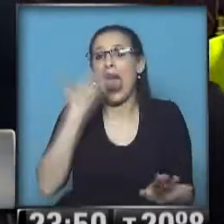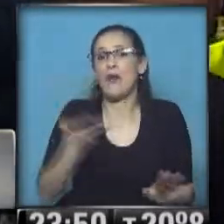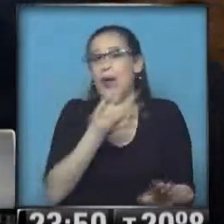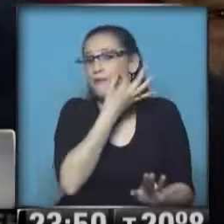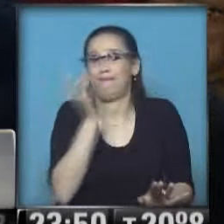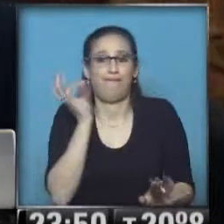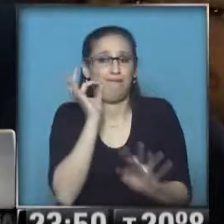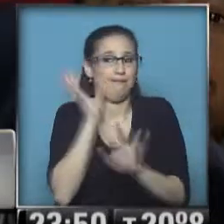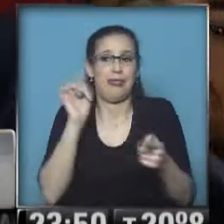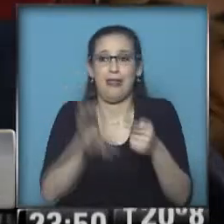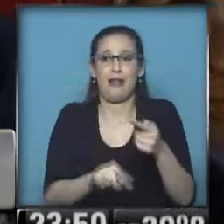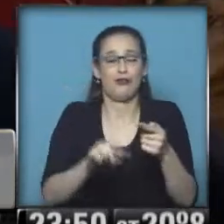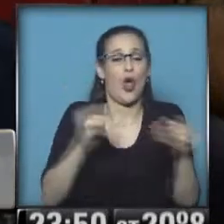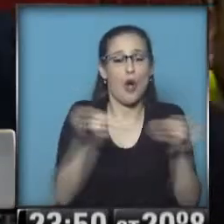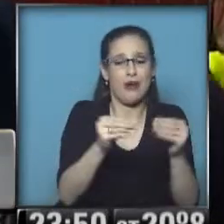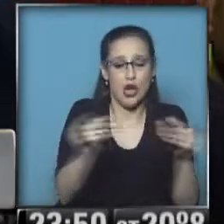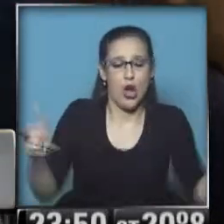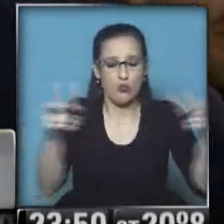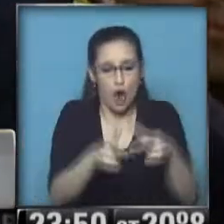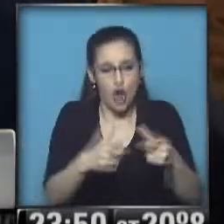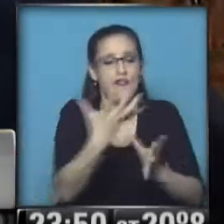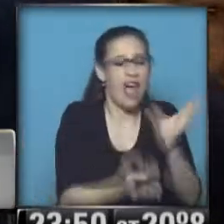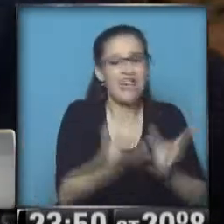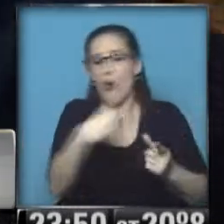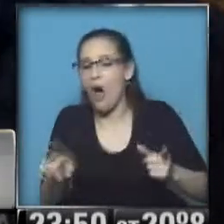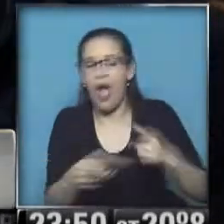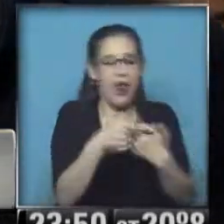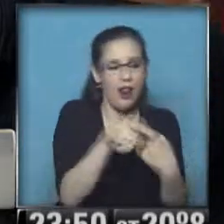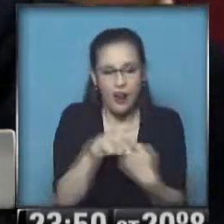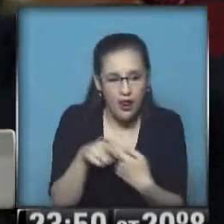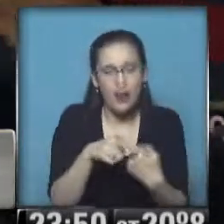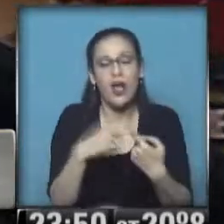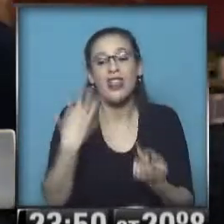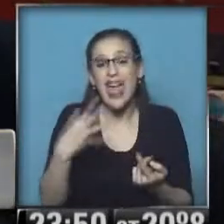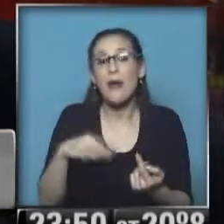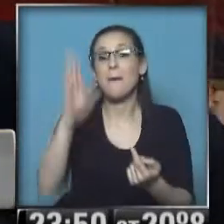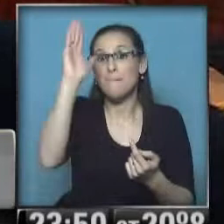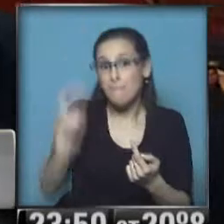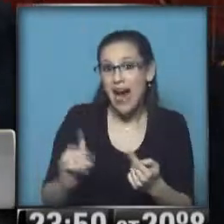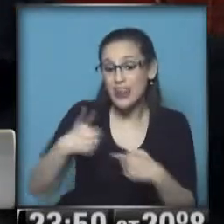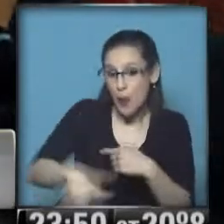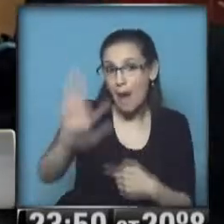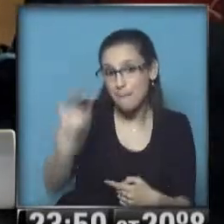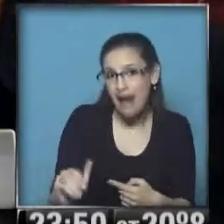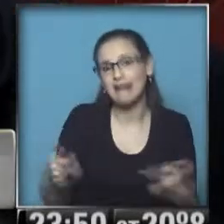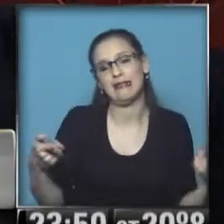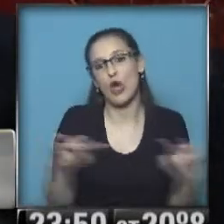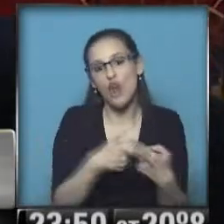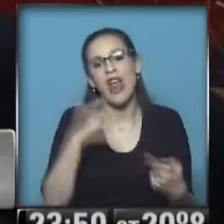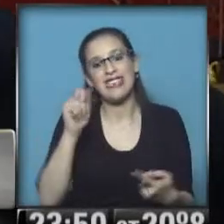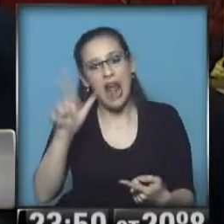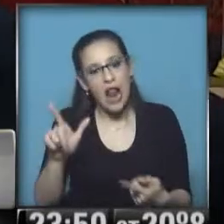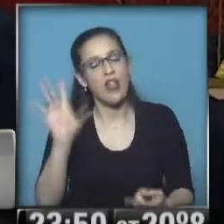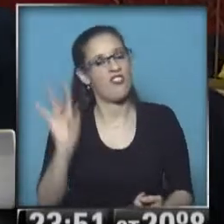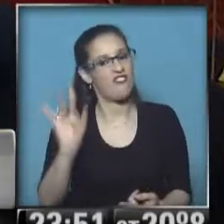nosotros, ver los errores que hemos cometido y bueno, pero ya pensar en el martes porque va a ser un partido complicado el de Arsenal también. Ahí está. Seguramente